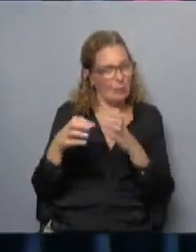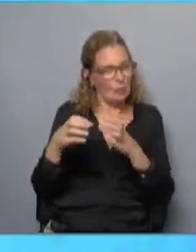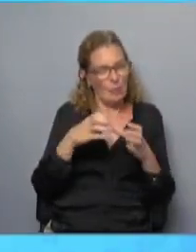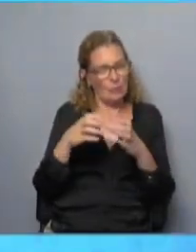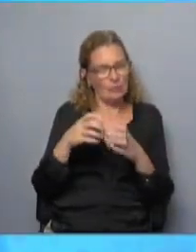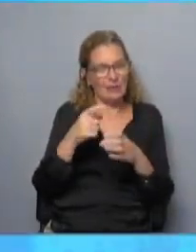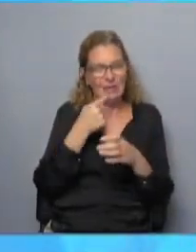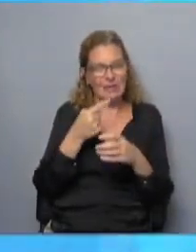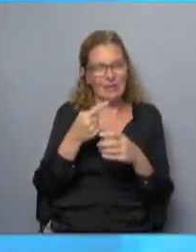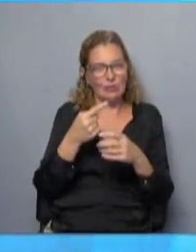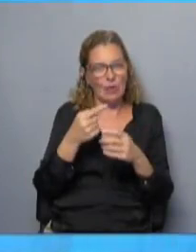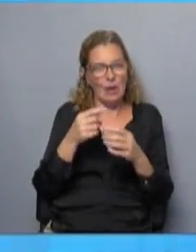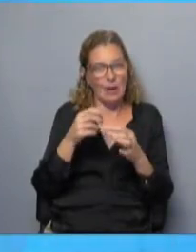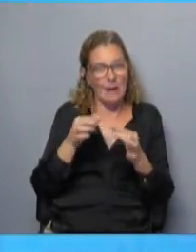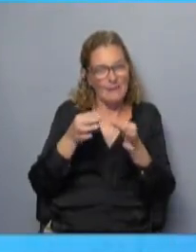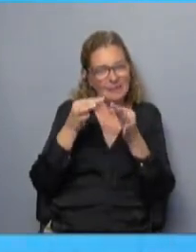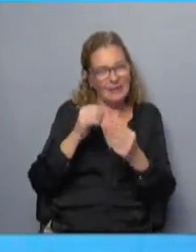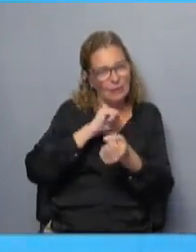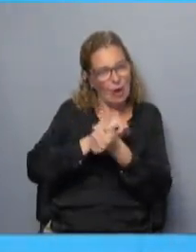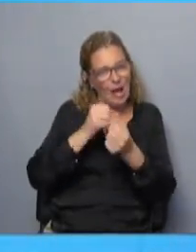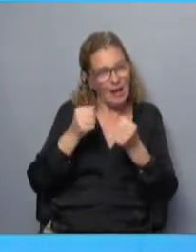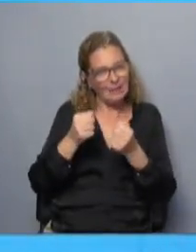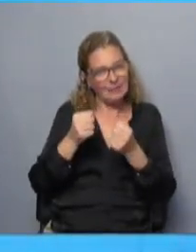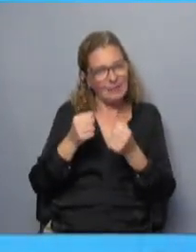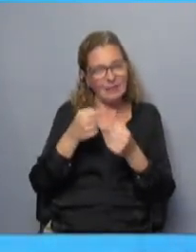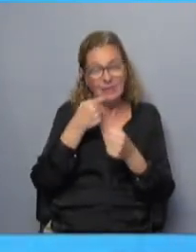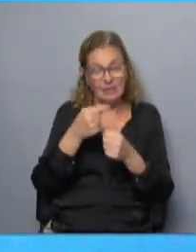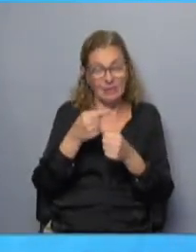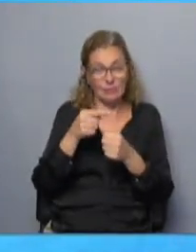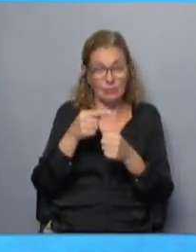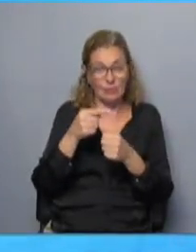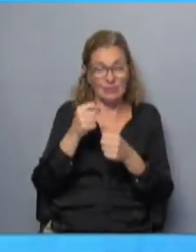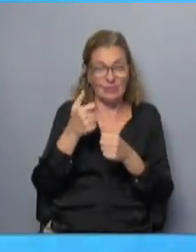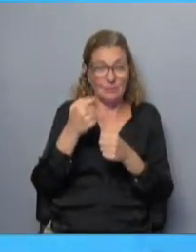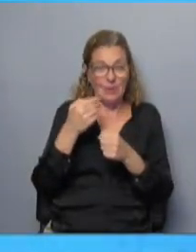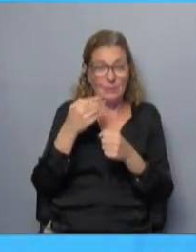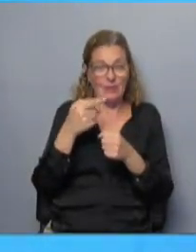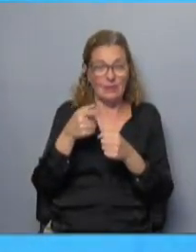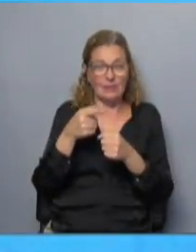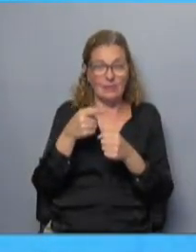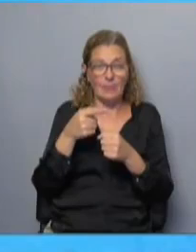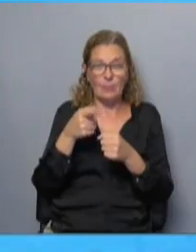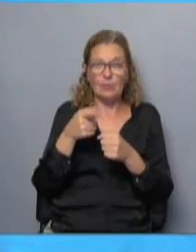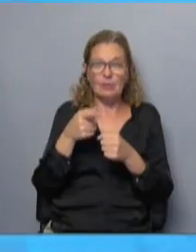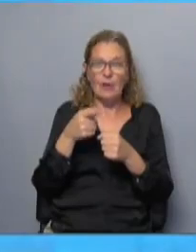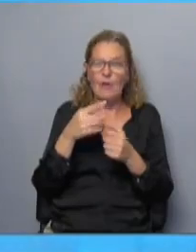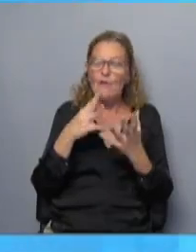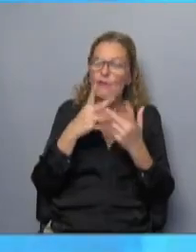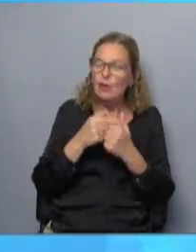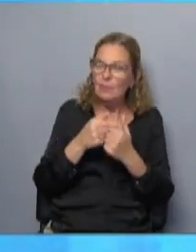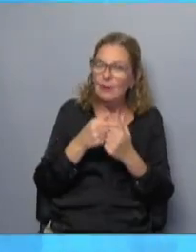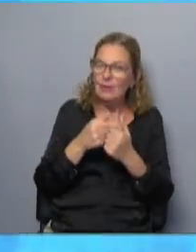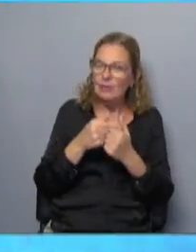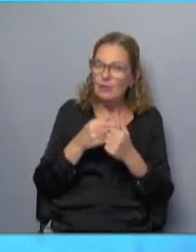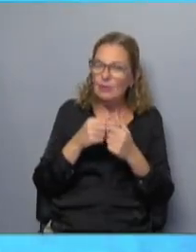yo he escuchado a distintos especialistas en sistemas carcelarios que dicen yo que usted que yo recién me preguntaba la introducción porque este este modelo no se